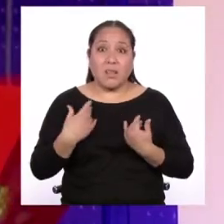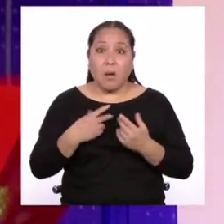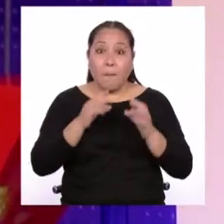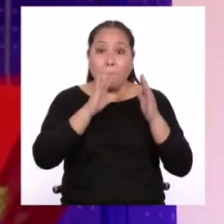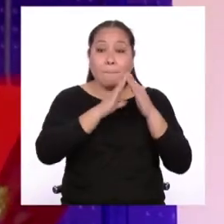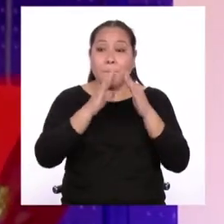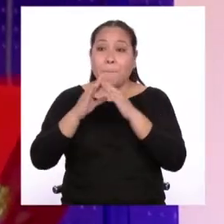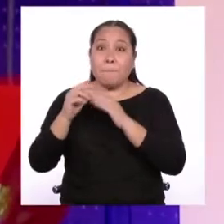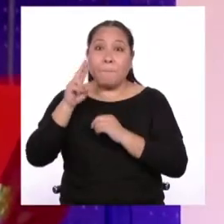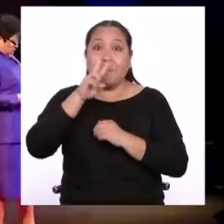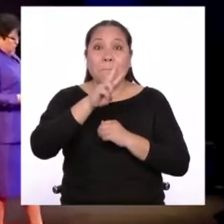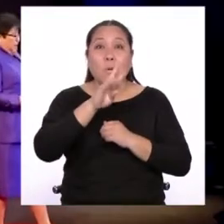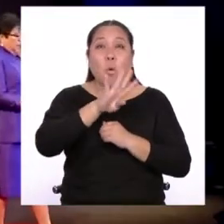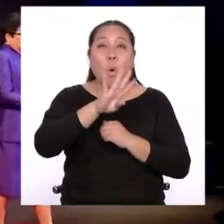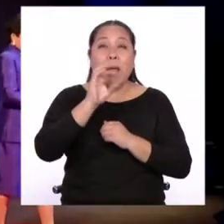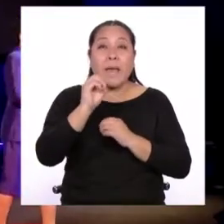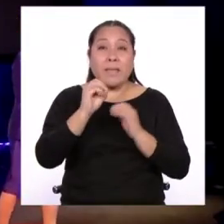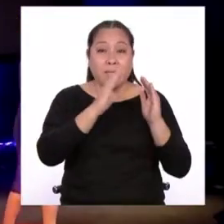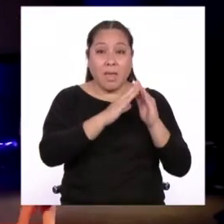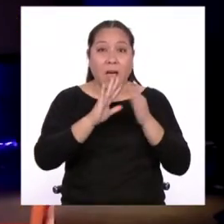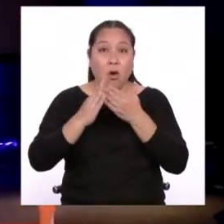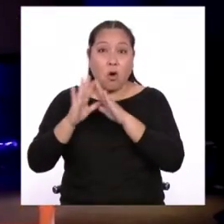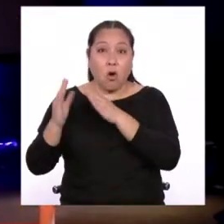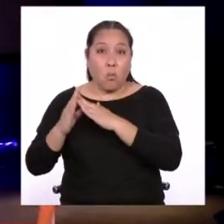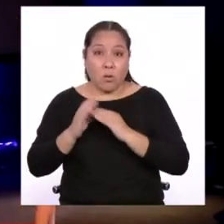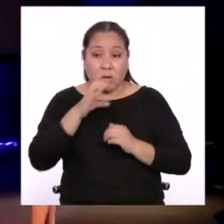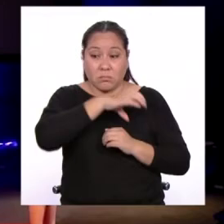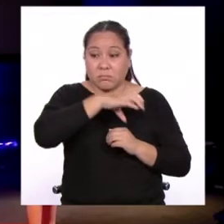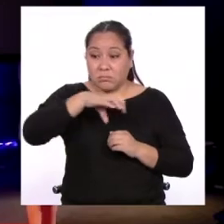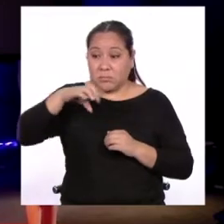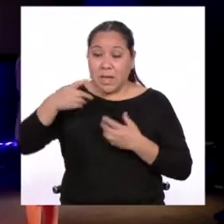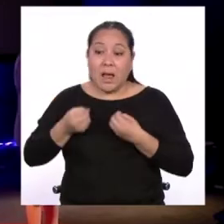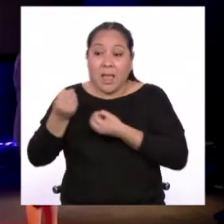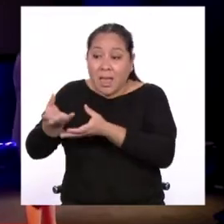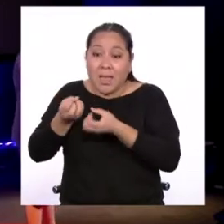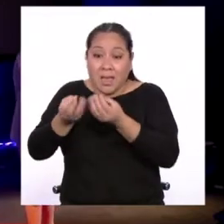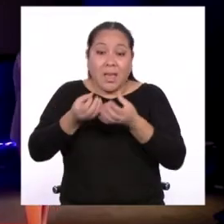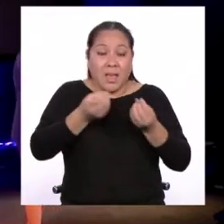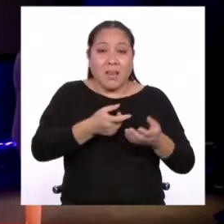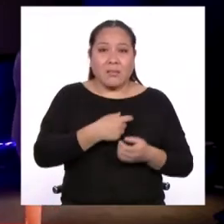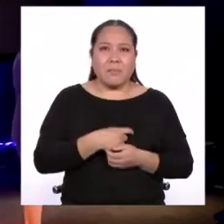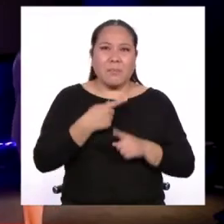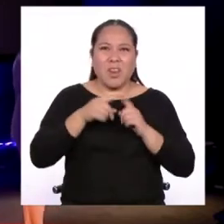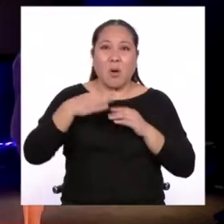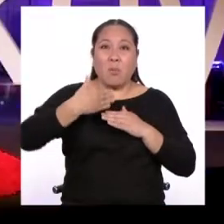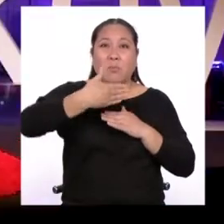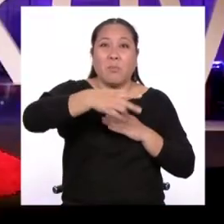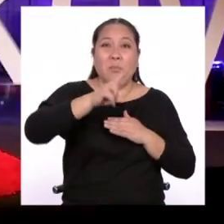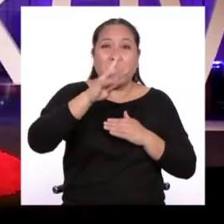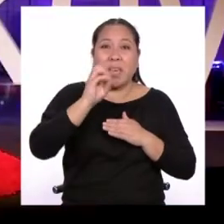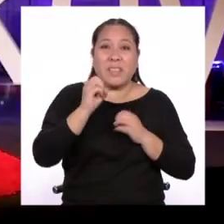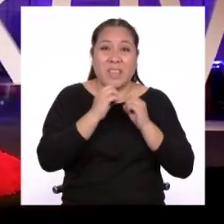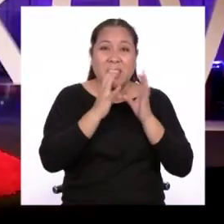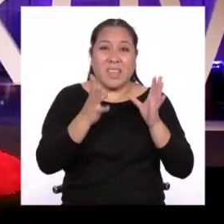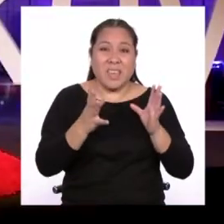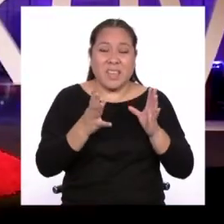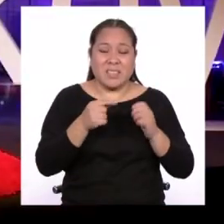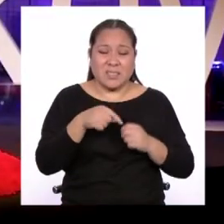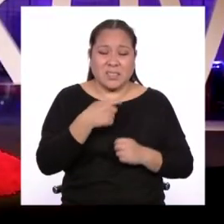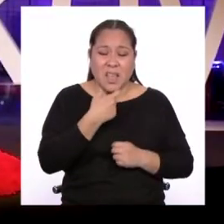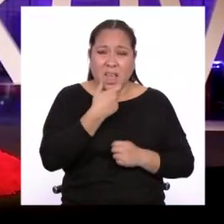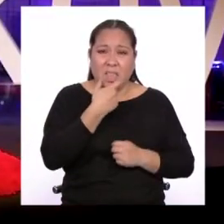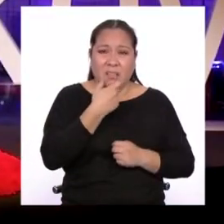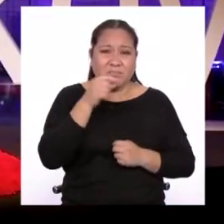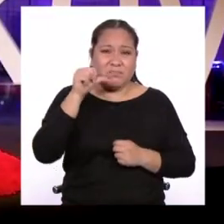habíamos repartido. Como el hierro hemínico viene de la sangre de la vaca, tiene un color y